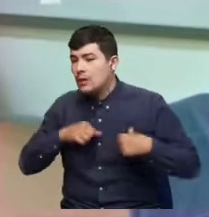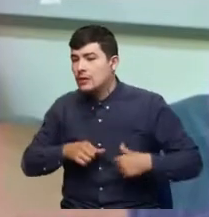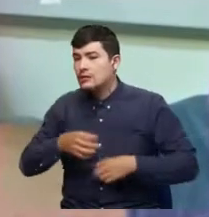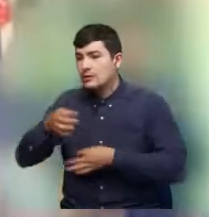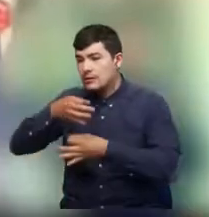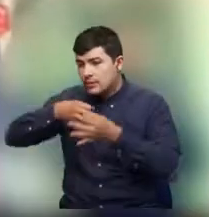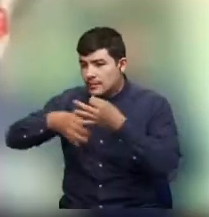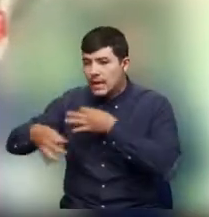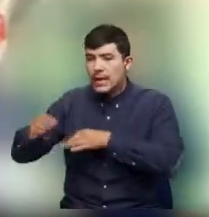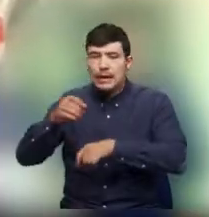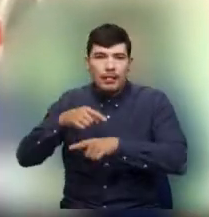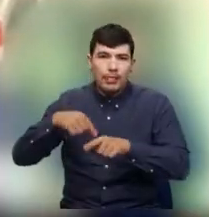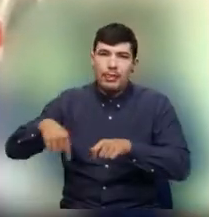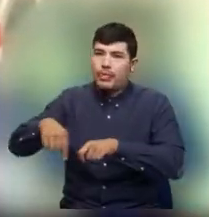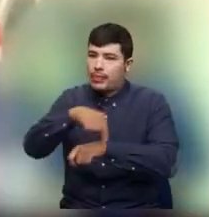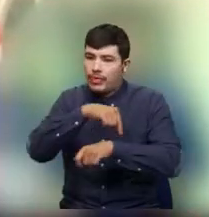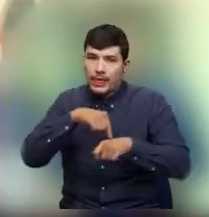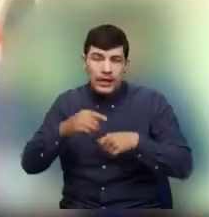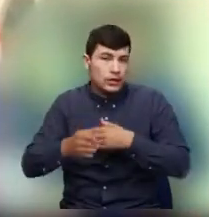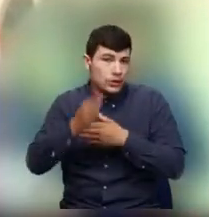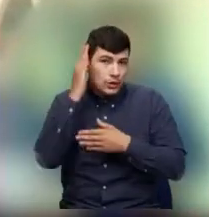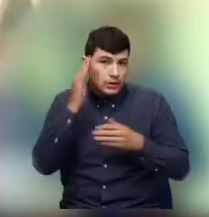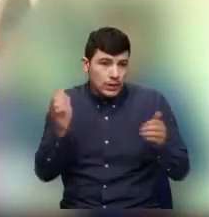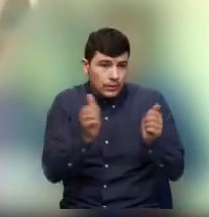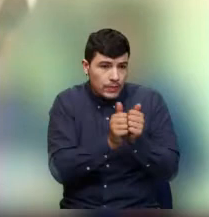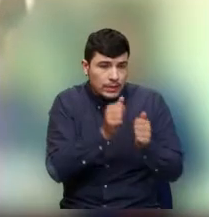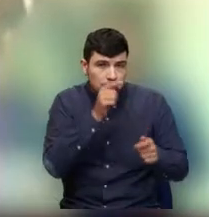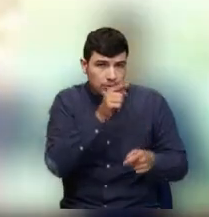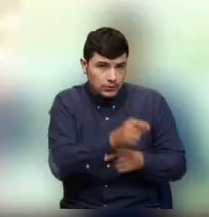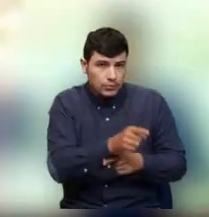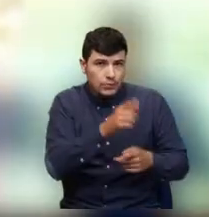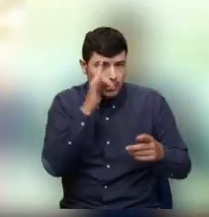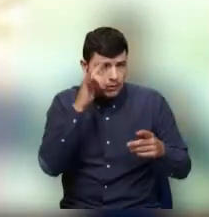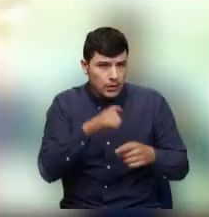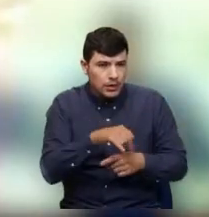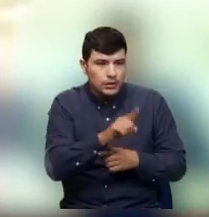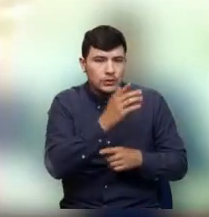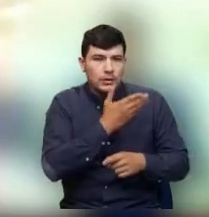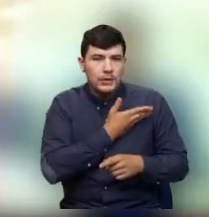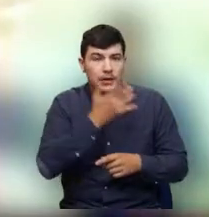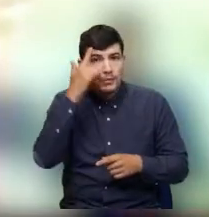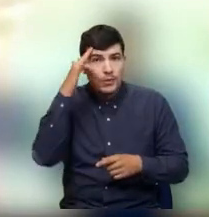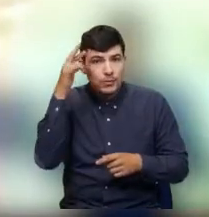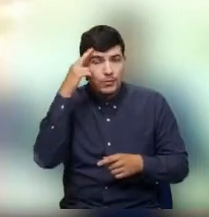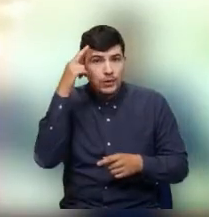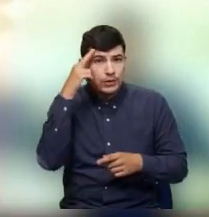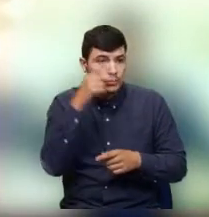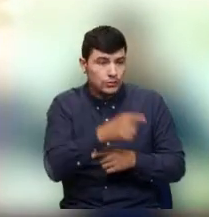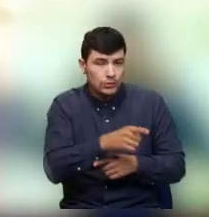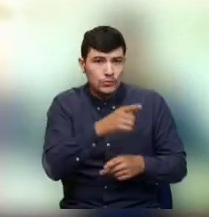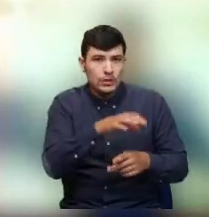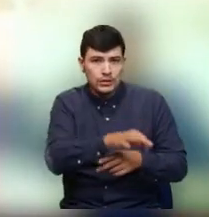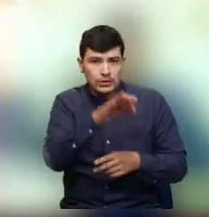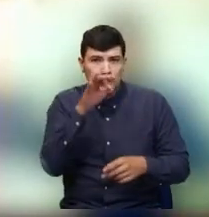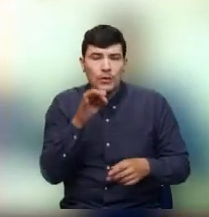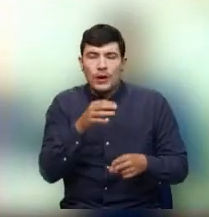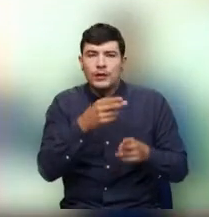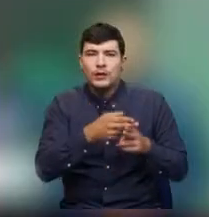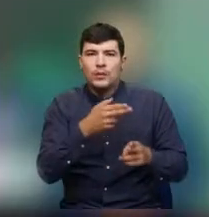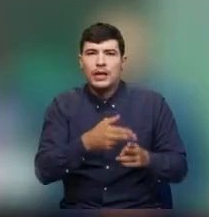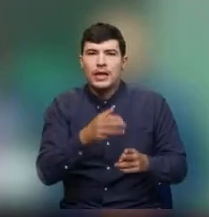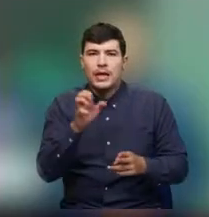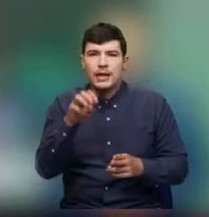muy largos. Dios está con Emanuel, así lo cree su mamá, y por eso la elección de su nombre, de